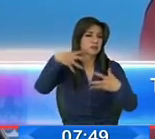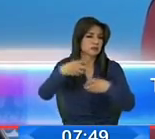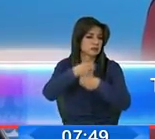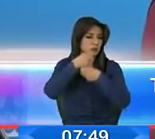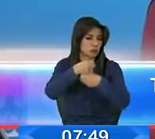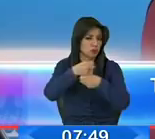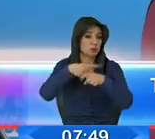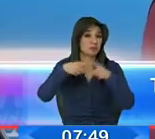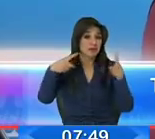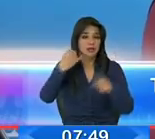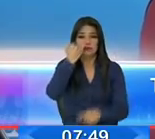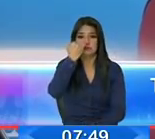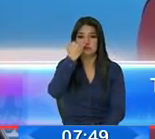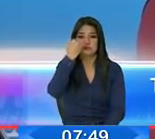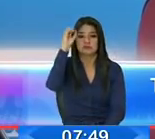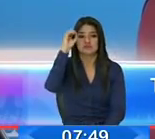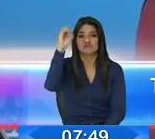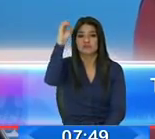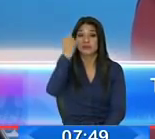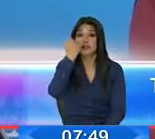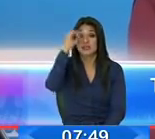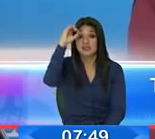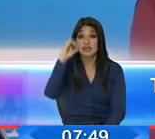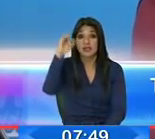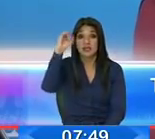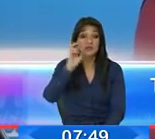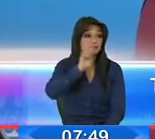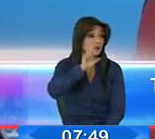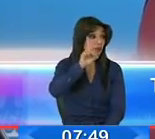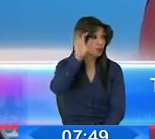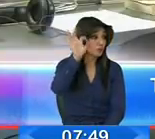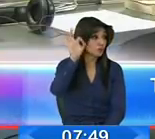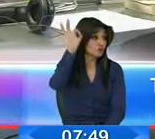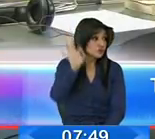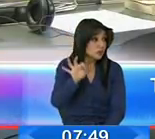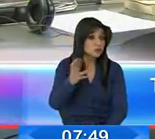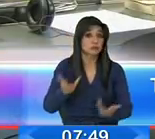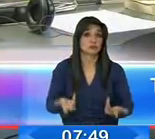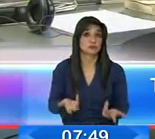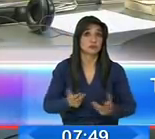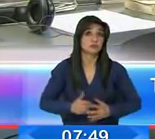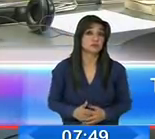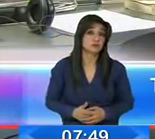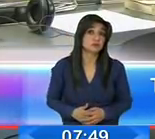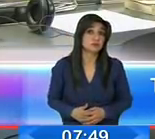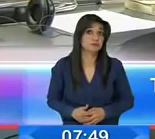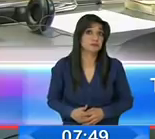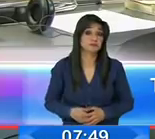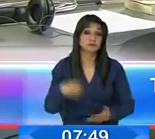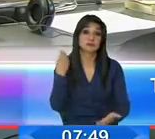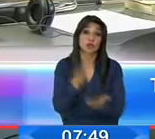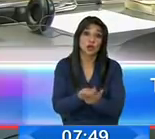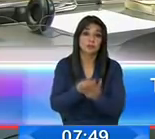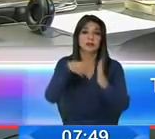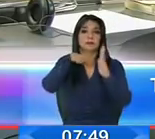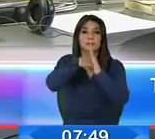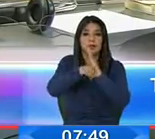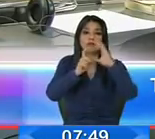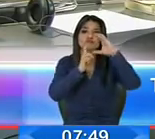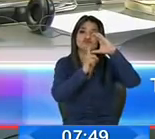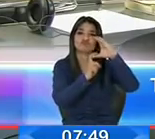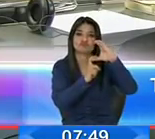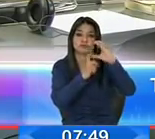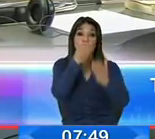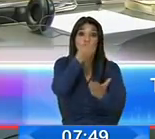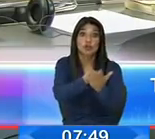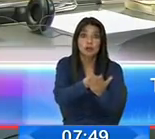a tasas del 25%, entonces para comprar el Banco del Pacífico, lo voy a tener que